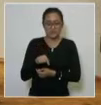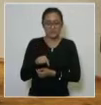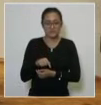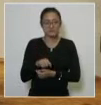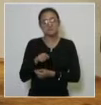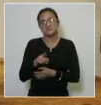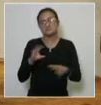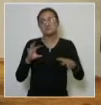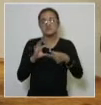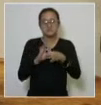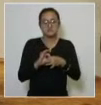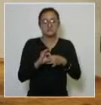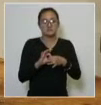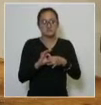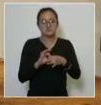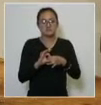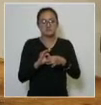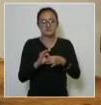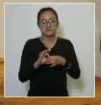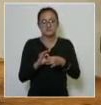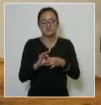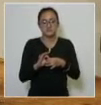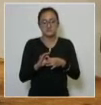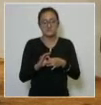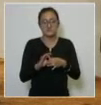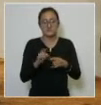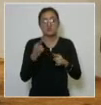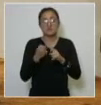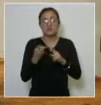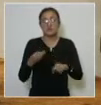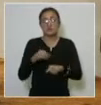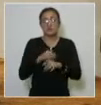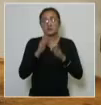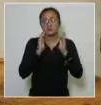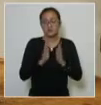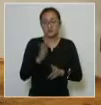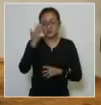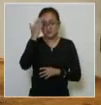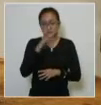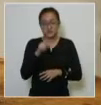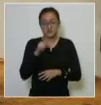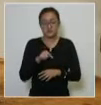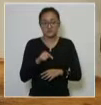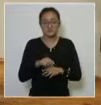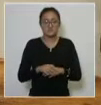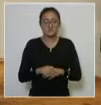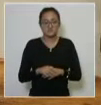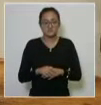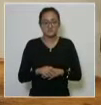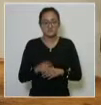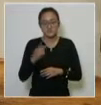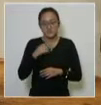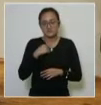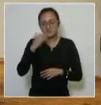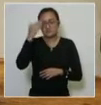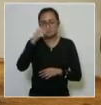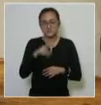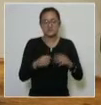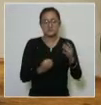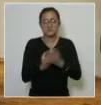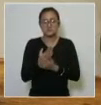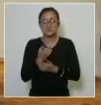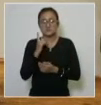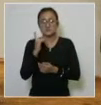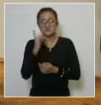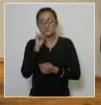son parte de lo que ahí se instaló como irregular. Pero estoy cierto que la nueva